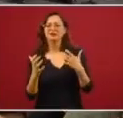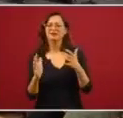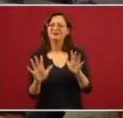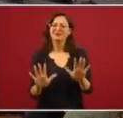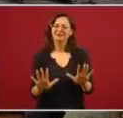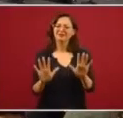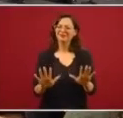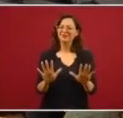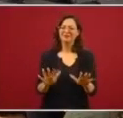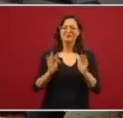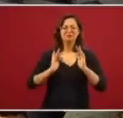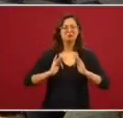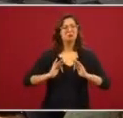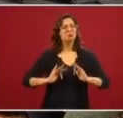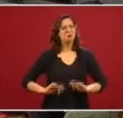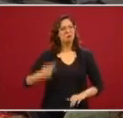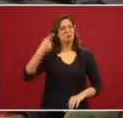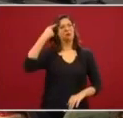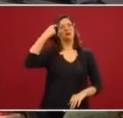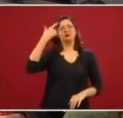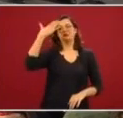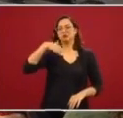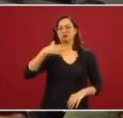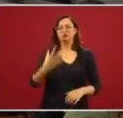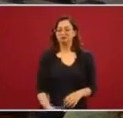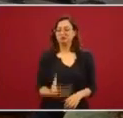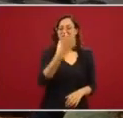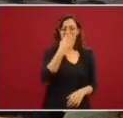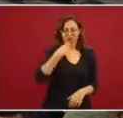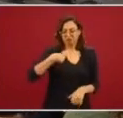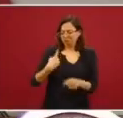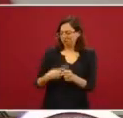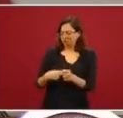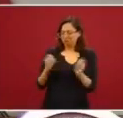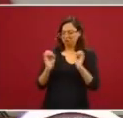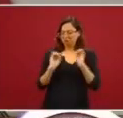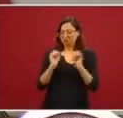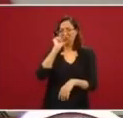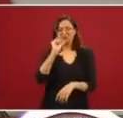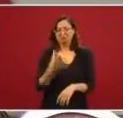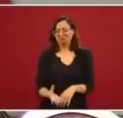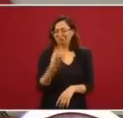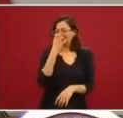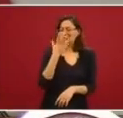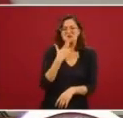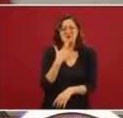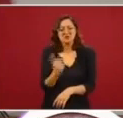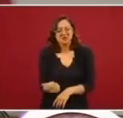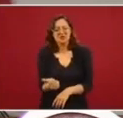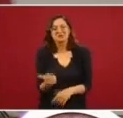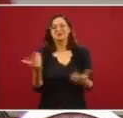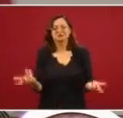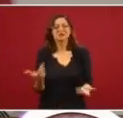pueden ser útiles para las personas que están afectadas por el hobbit 19 que las máscaras por